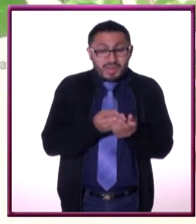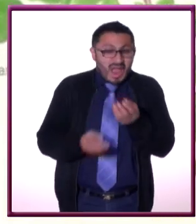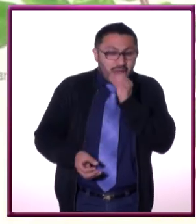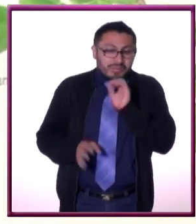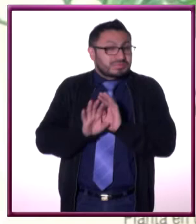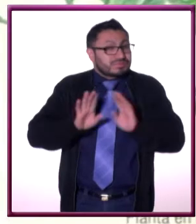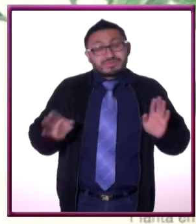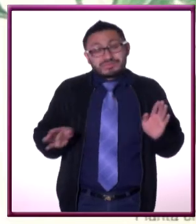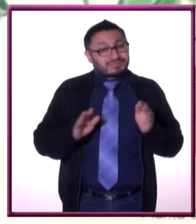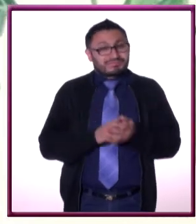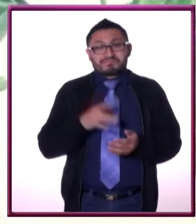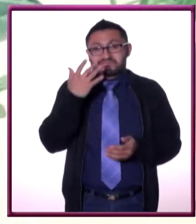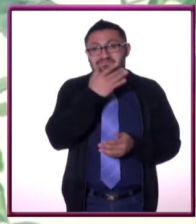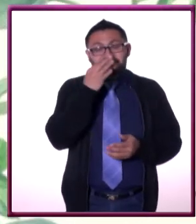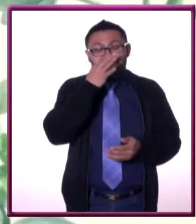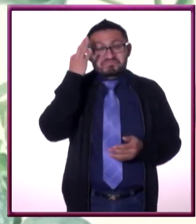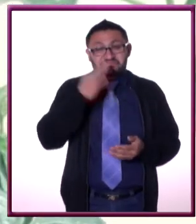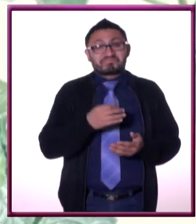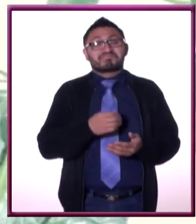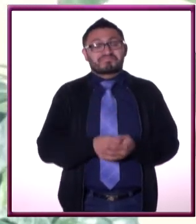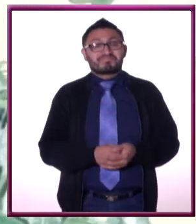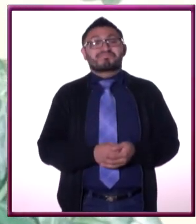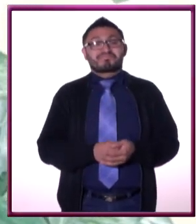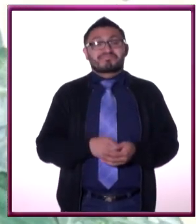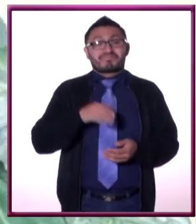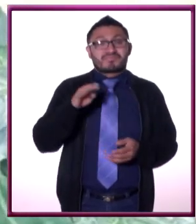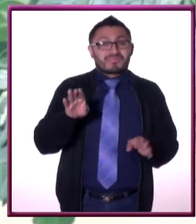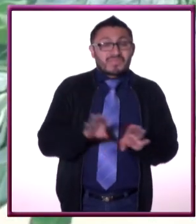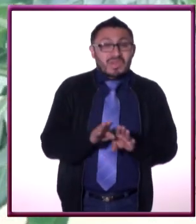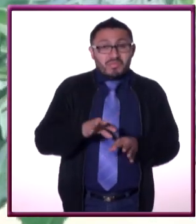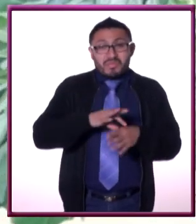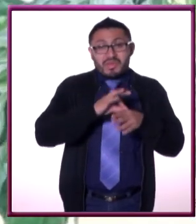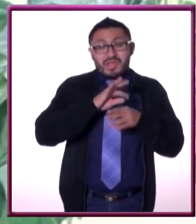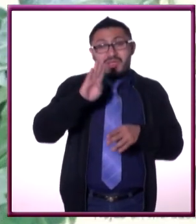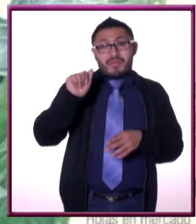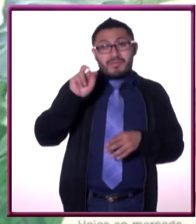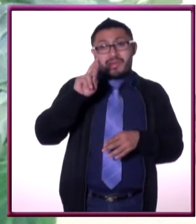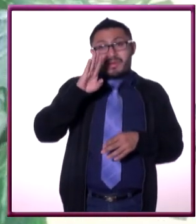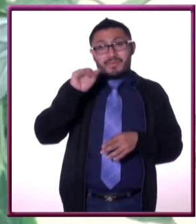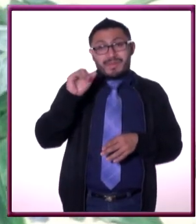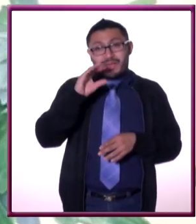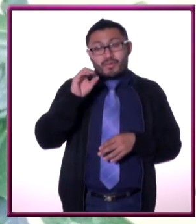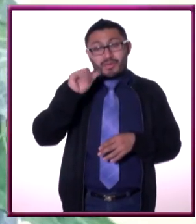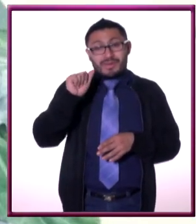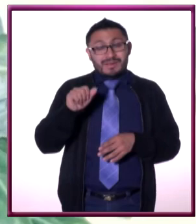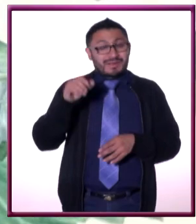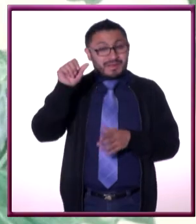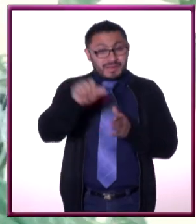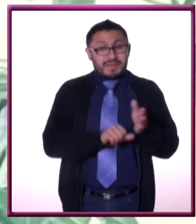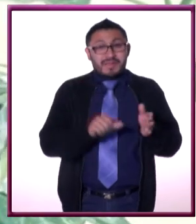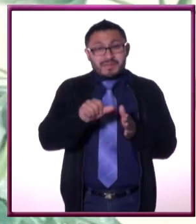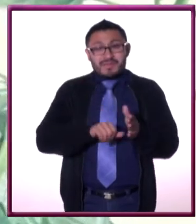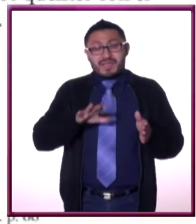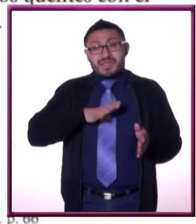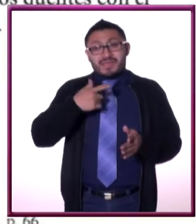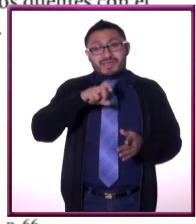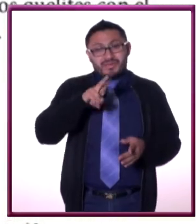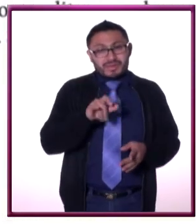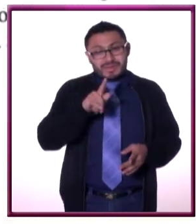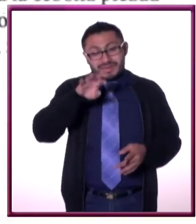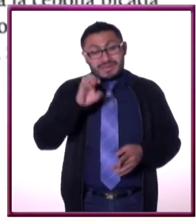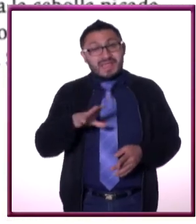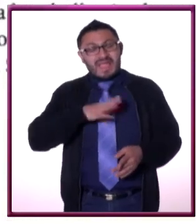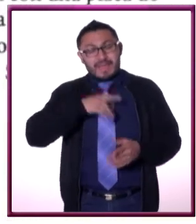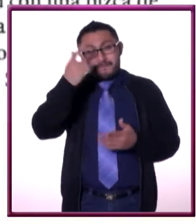crudo, es Con muy los rico. tacos de barbacoa. Sí, ¿Ah, sí? muy Riquísimo. rico. En cada mes tenemos estos quelites y además viene acompañado de una